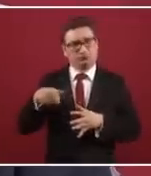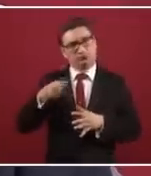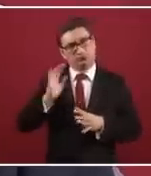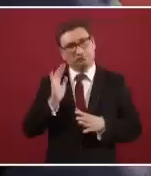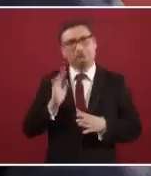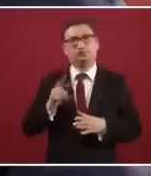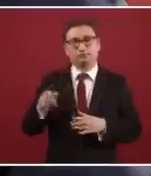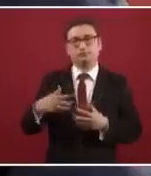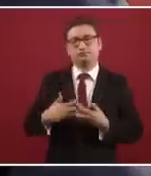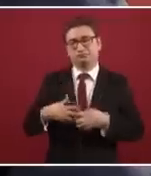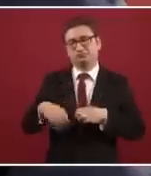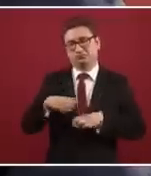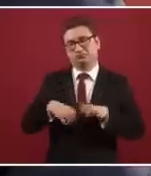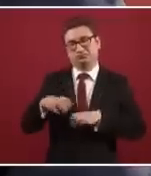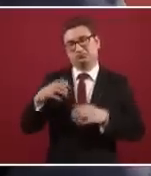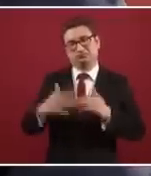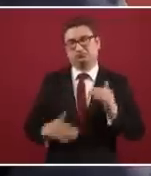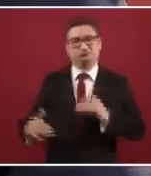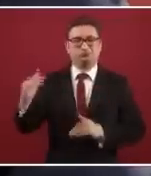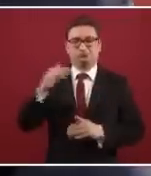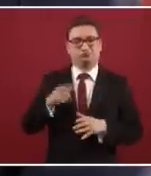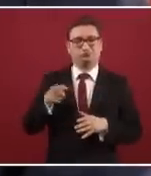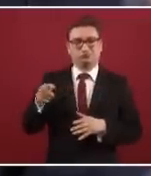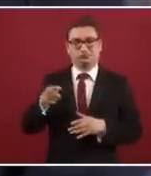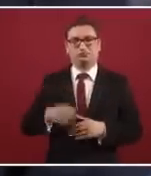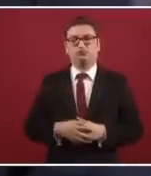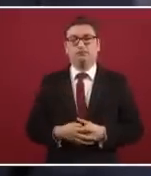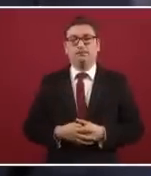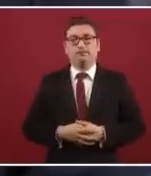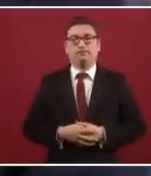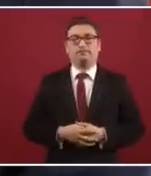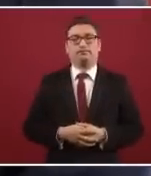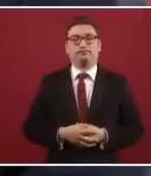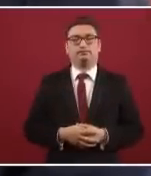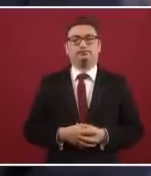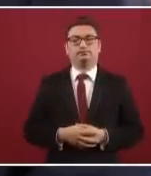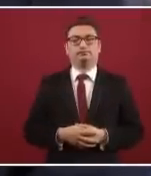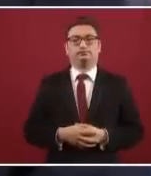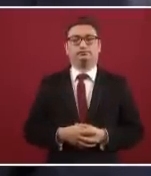había una empresa preponderante, hay una empresa preponderante.